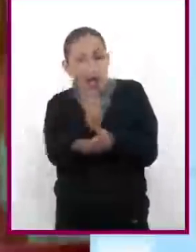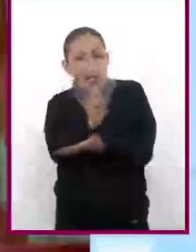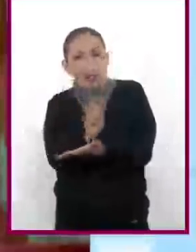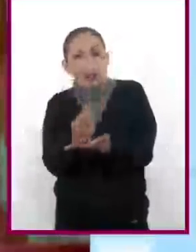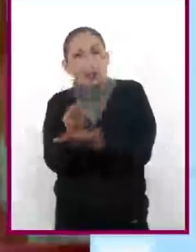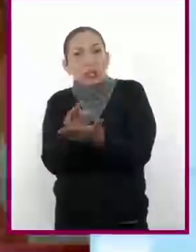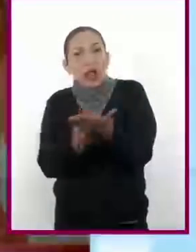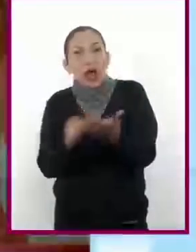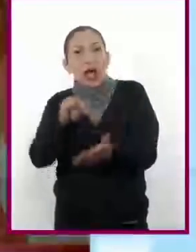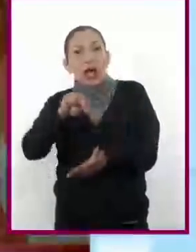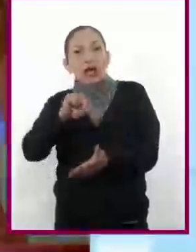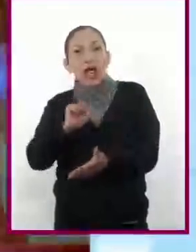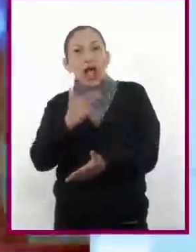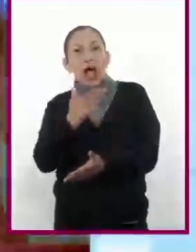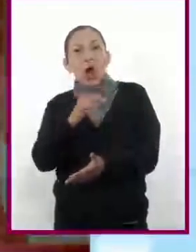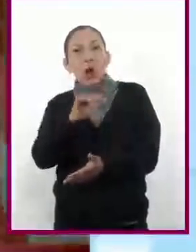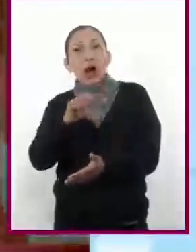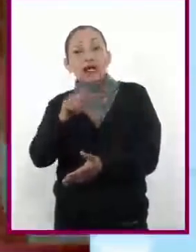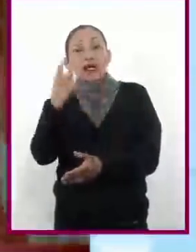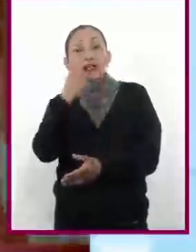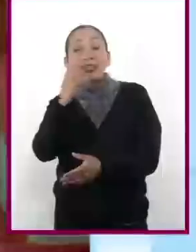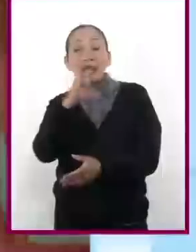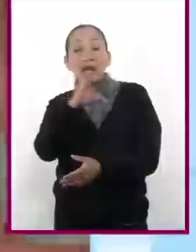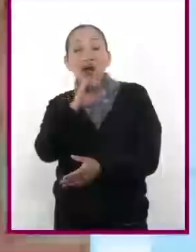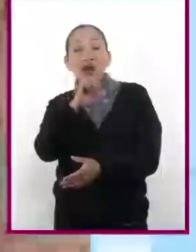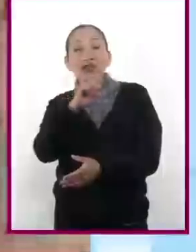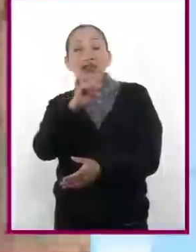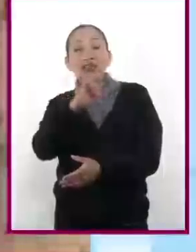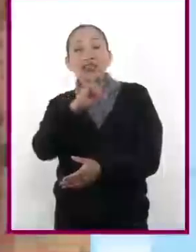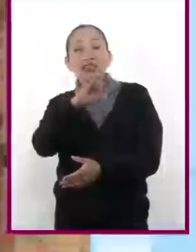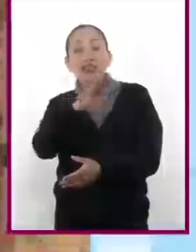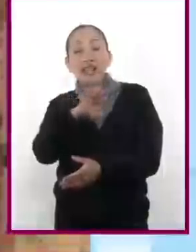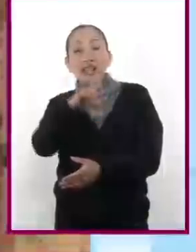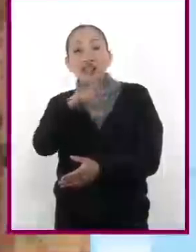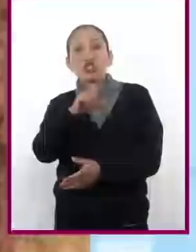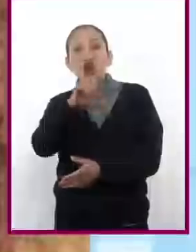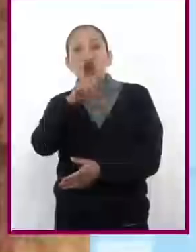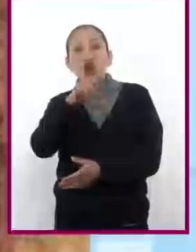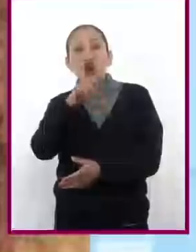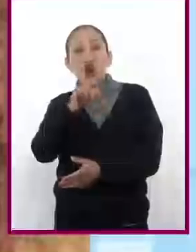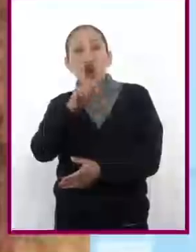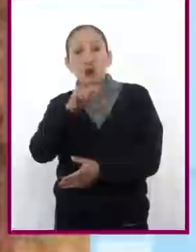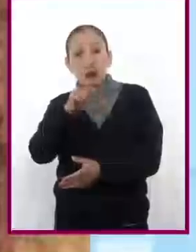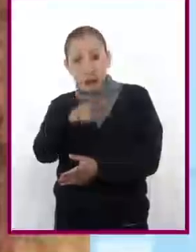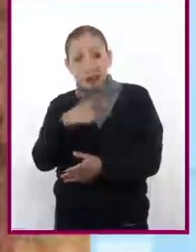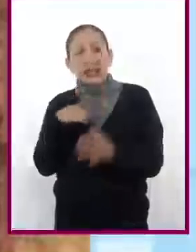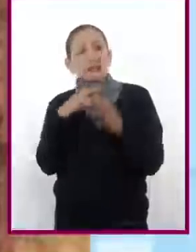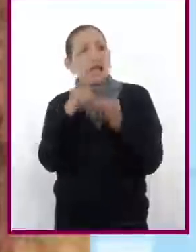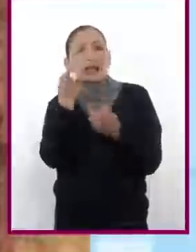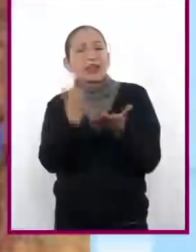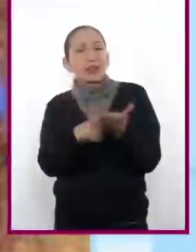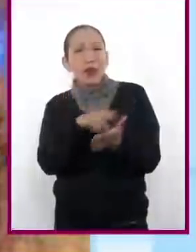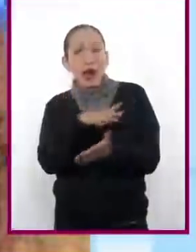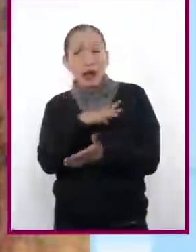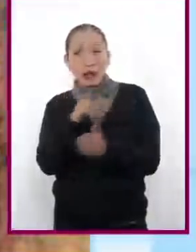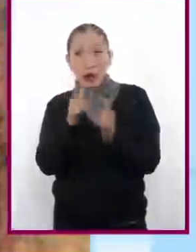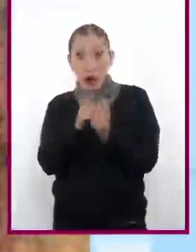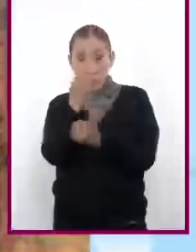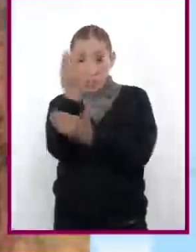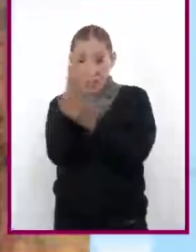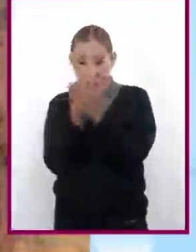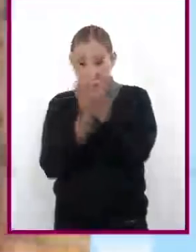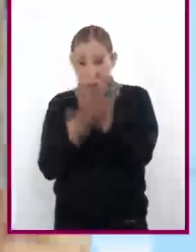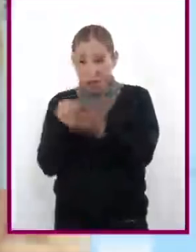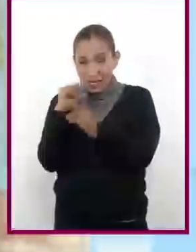en lengua náhuatl, en el llamado Códice Xolotl, que narra, entre otros acontecimientos, por medio de